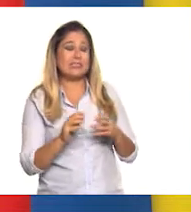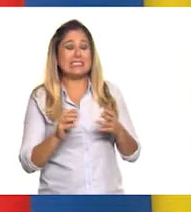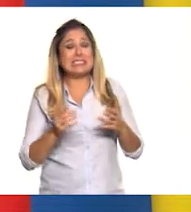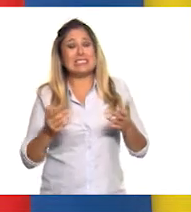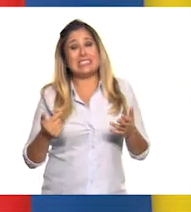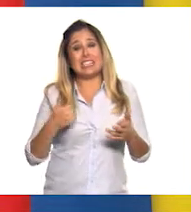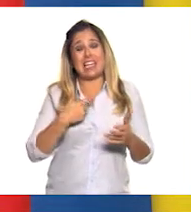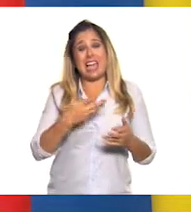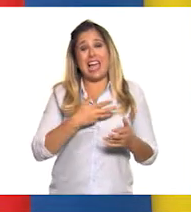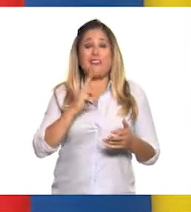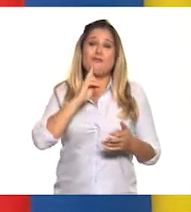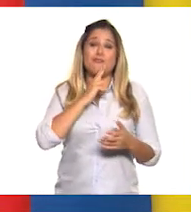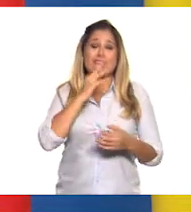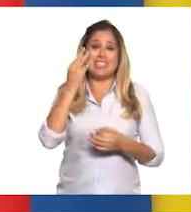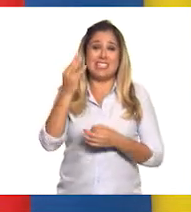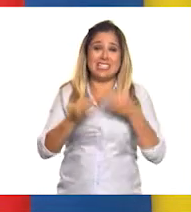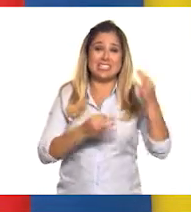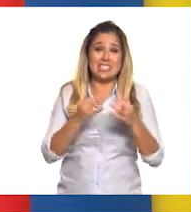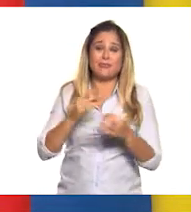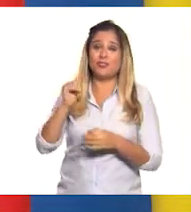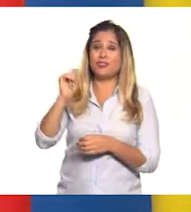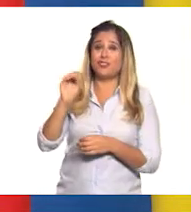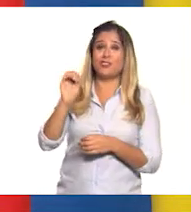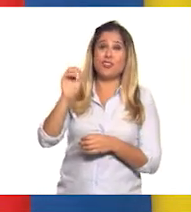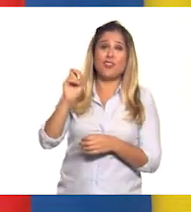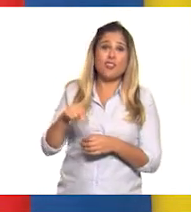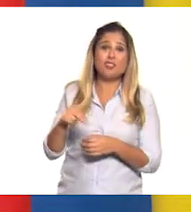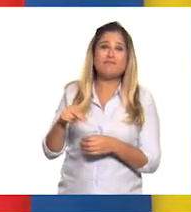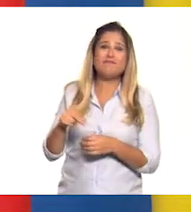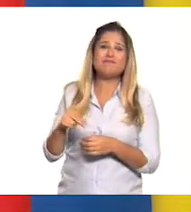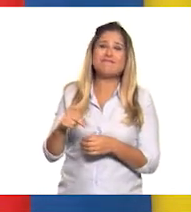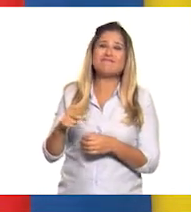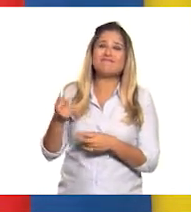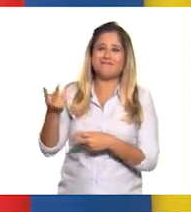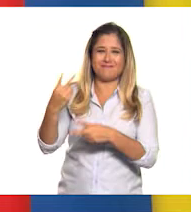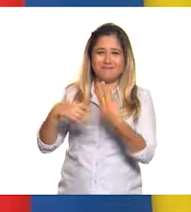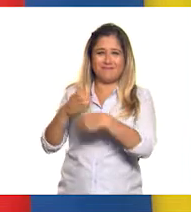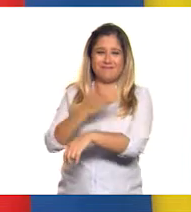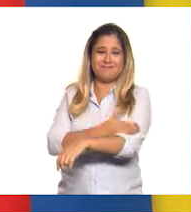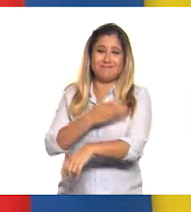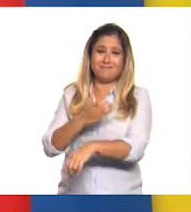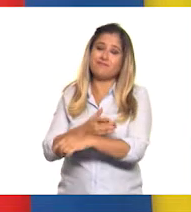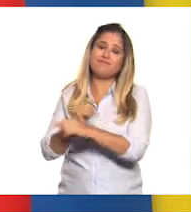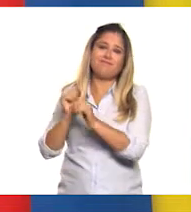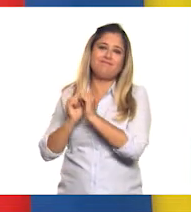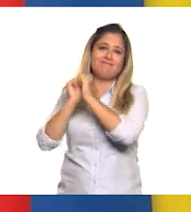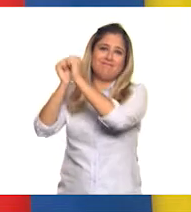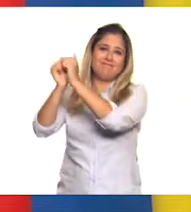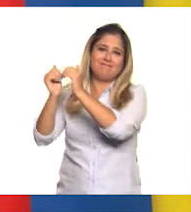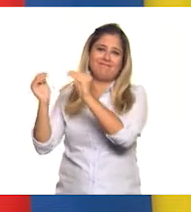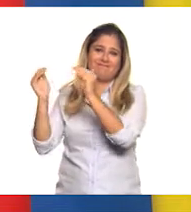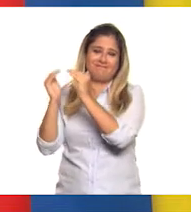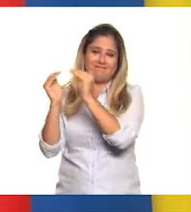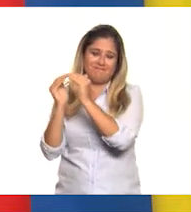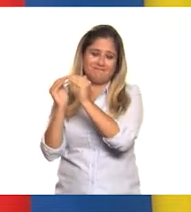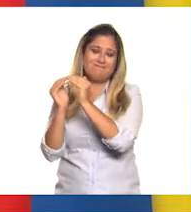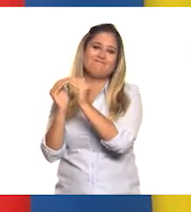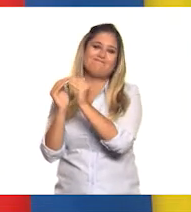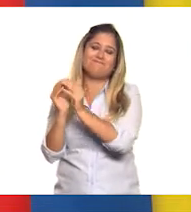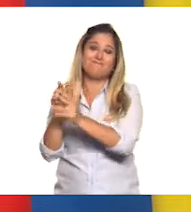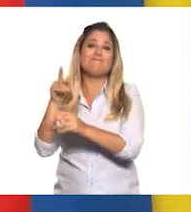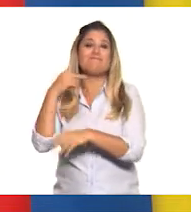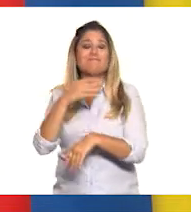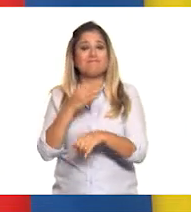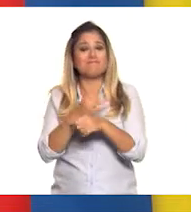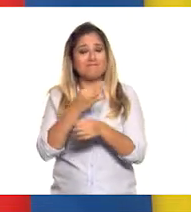buena. El día de hoy, Ton, como en otras ocasiones, nos estará acompañando desde casa. Pero nos dejó un mensaje grabado